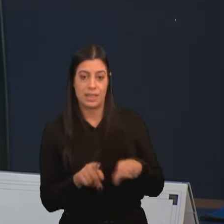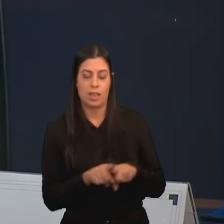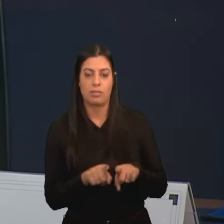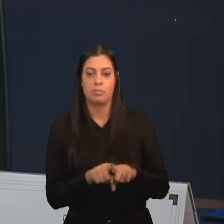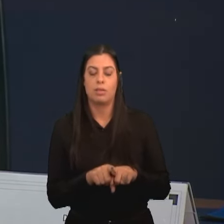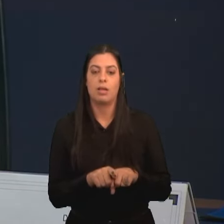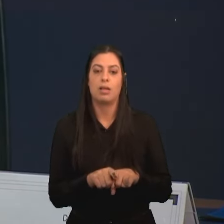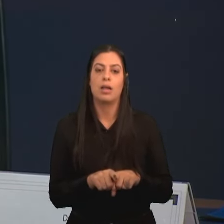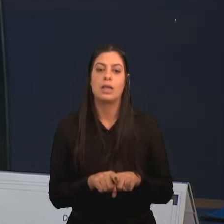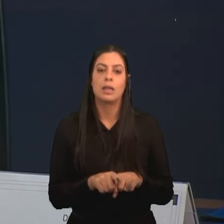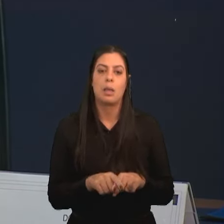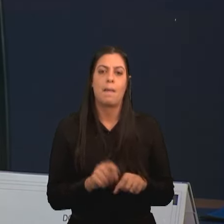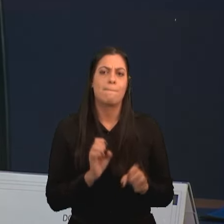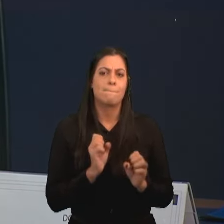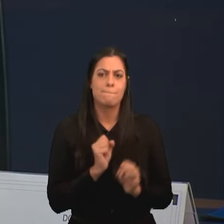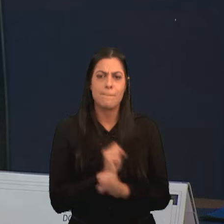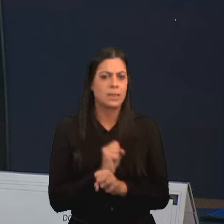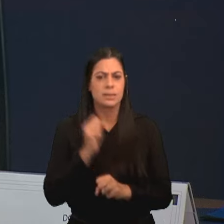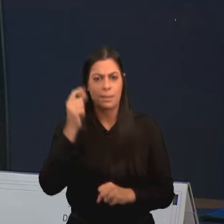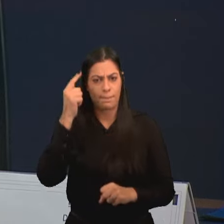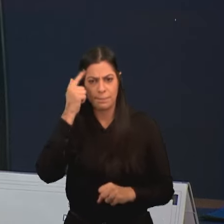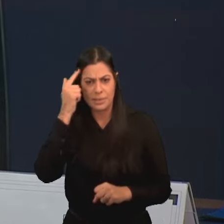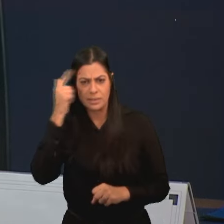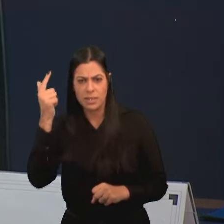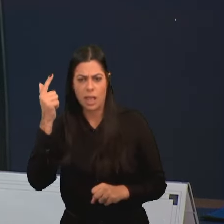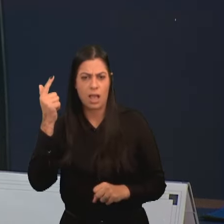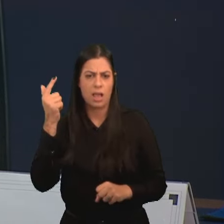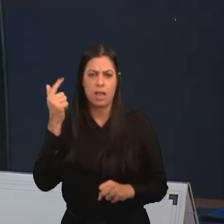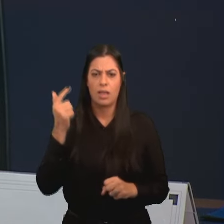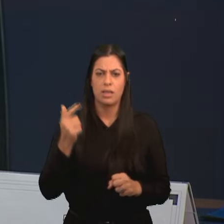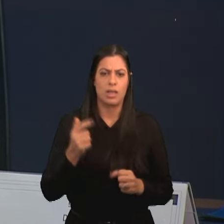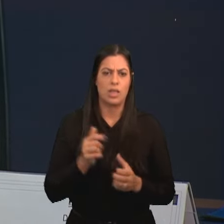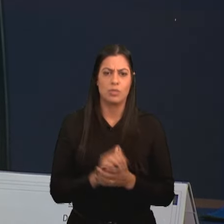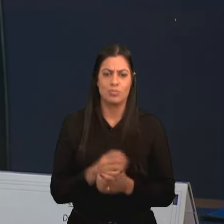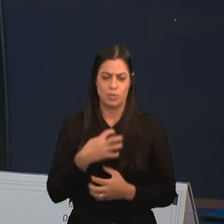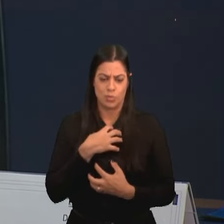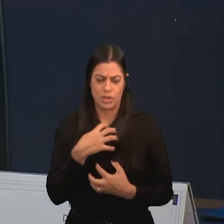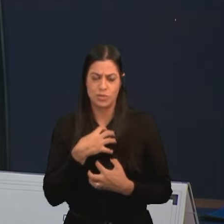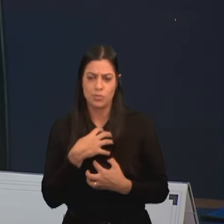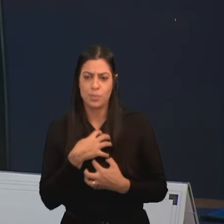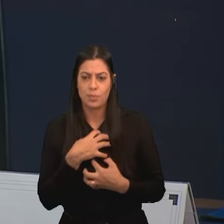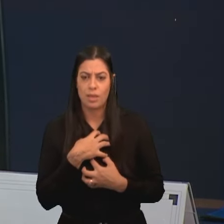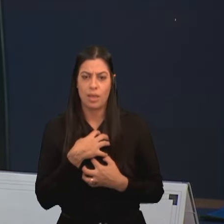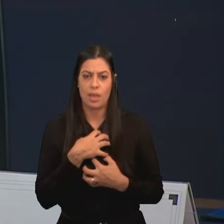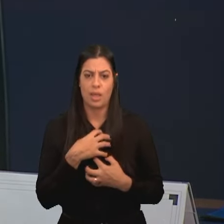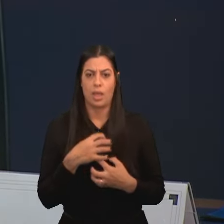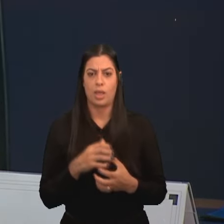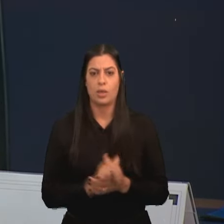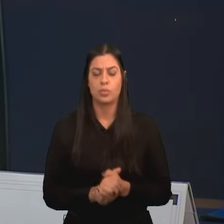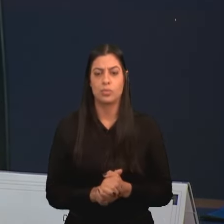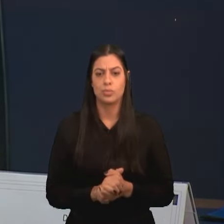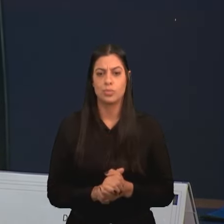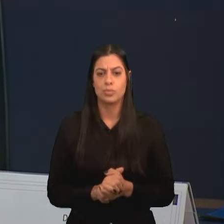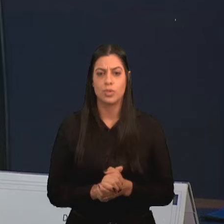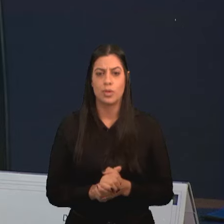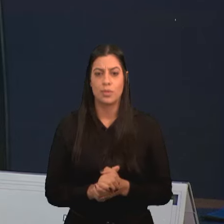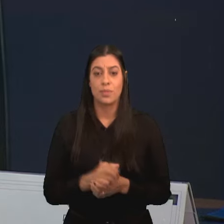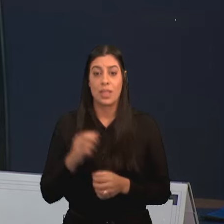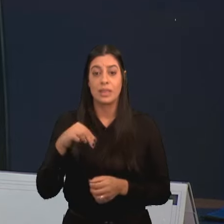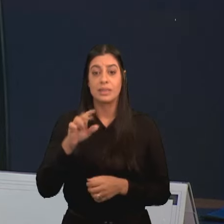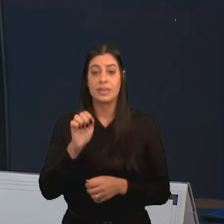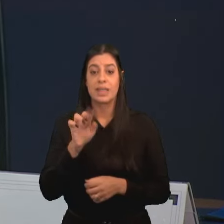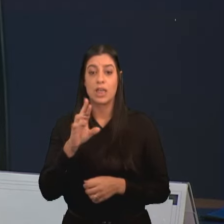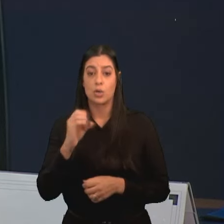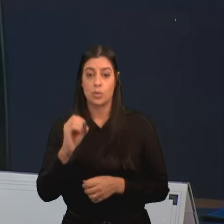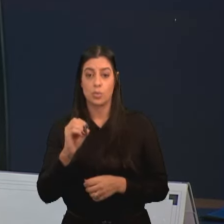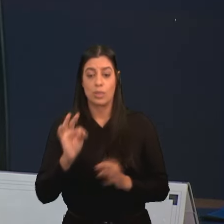privacidad, y basta pensar que los pensamientos y los sentimientos que